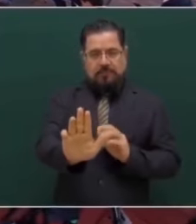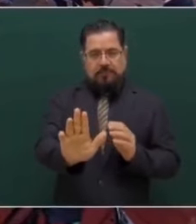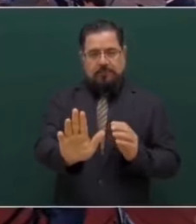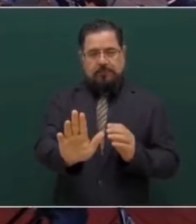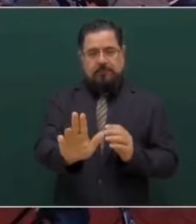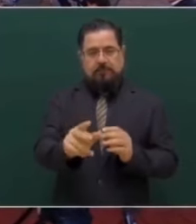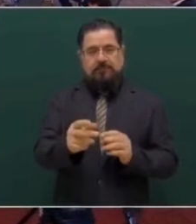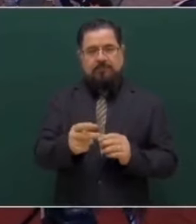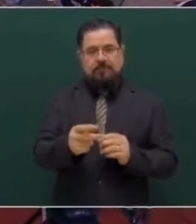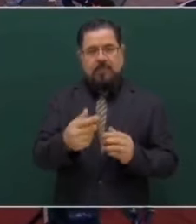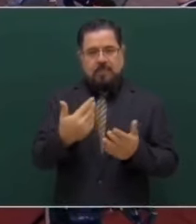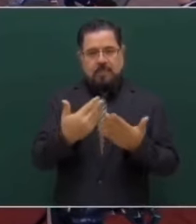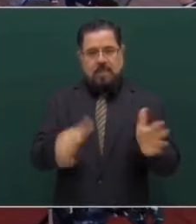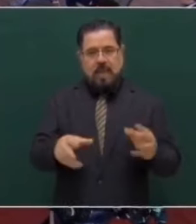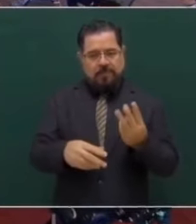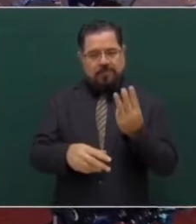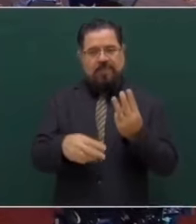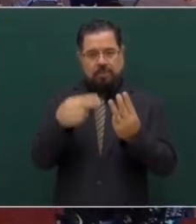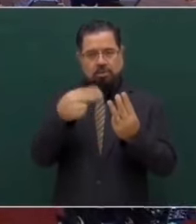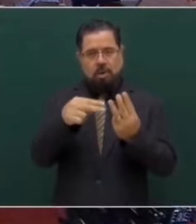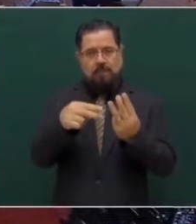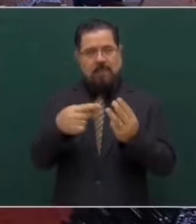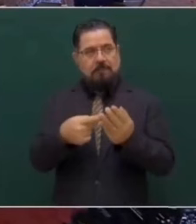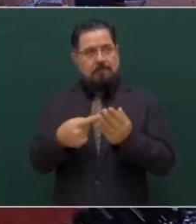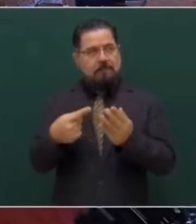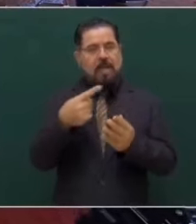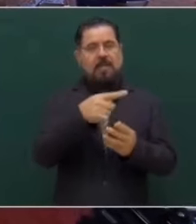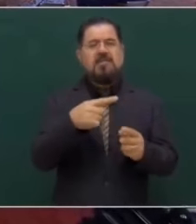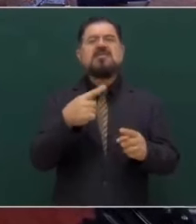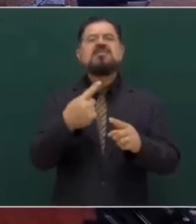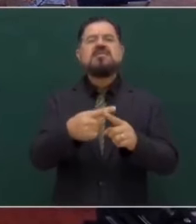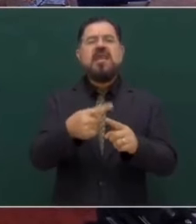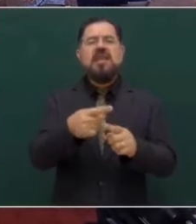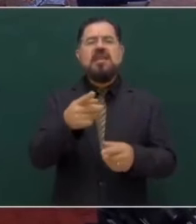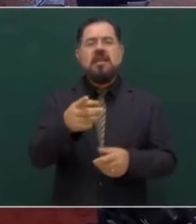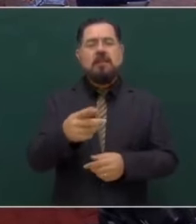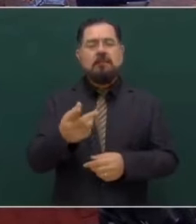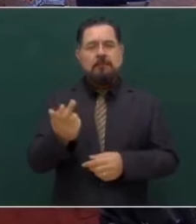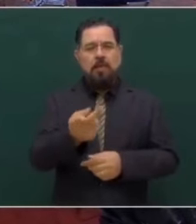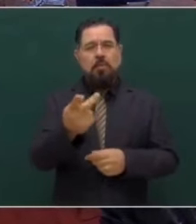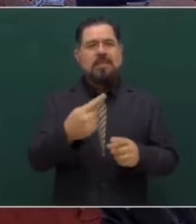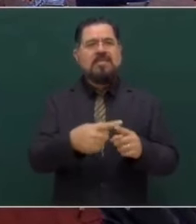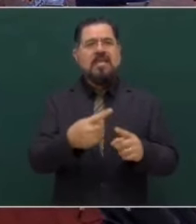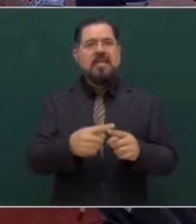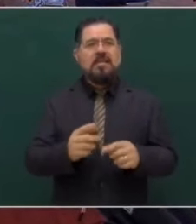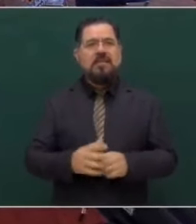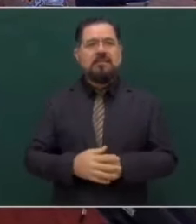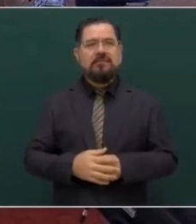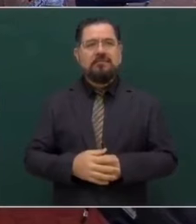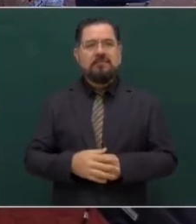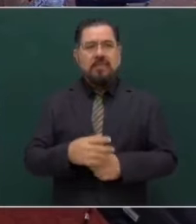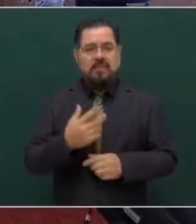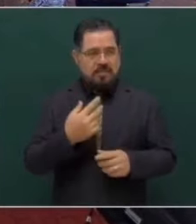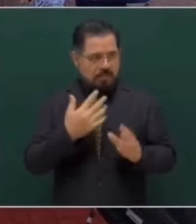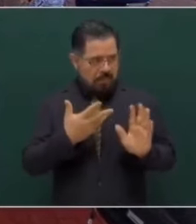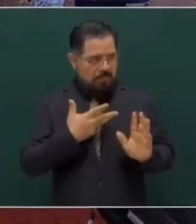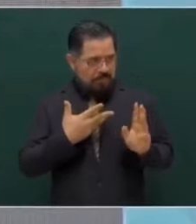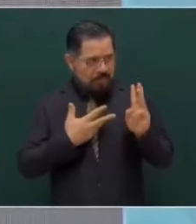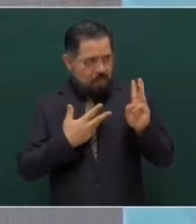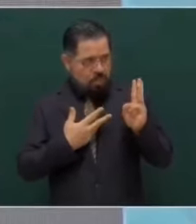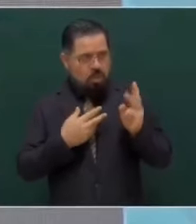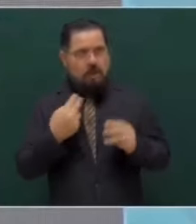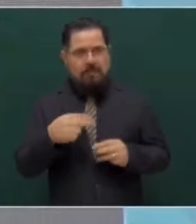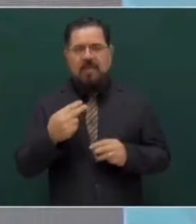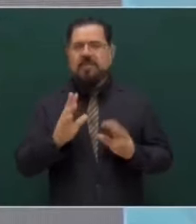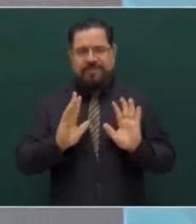a enviar. ¿Quiénes están? ¿Ya hablaste con todas? ¿Ya tienes la terna?